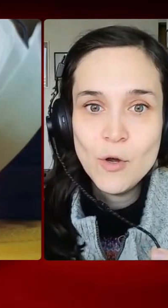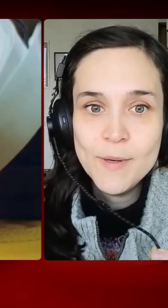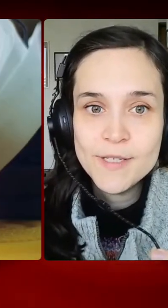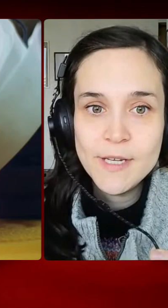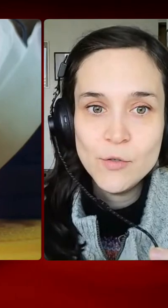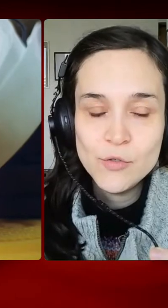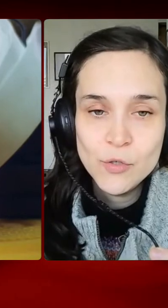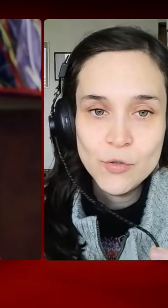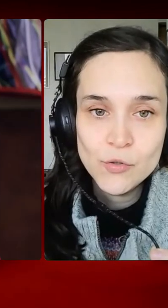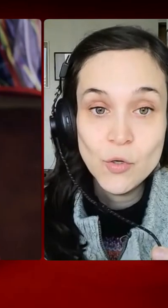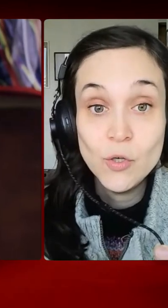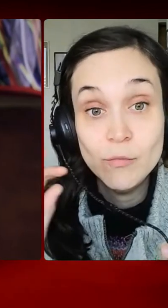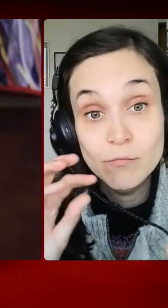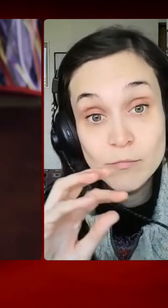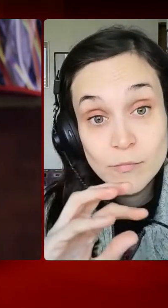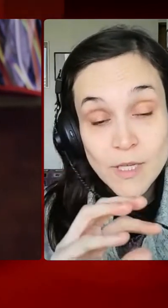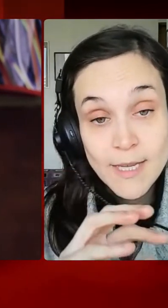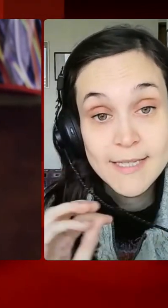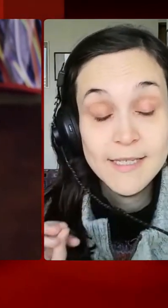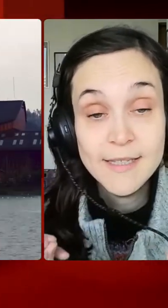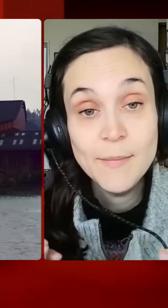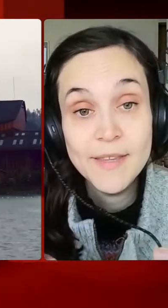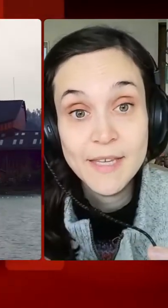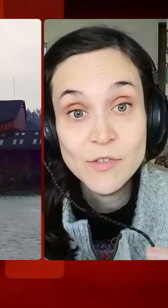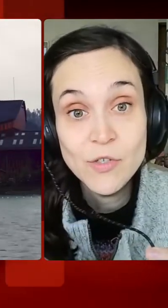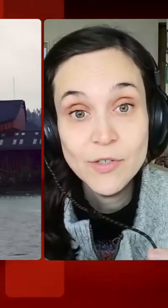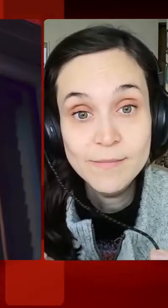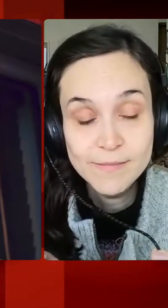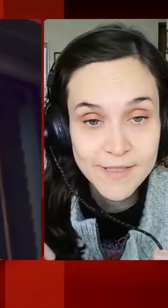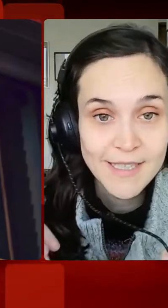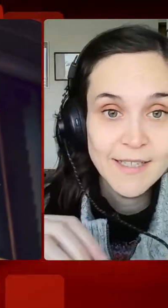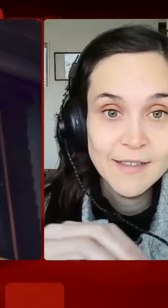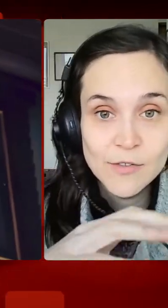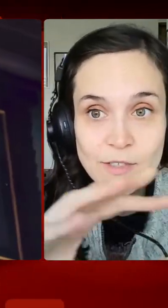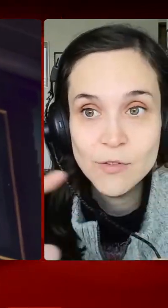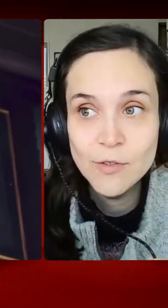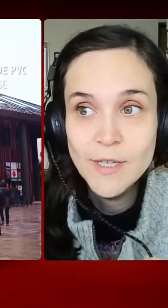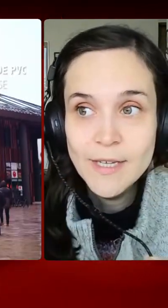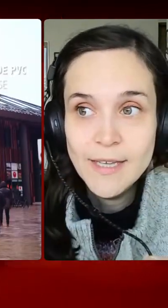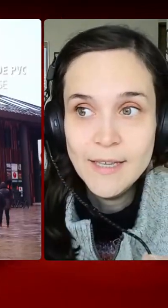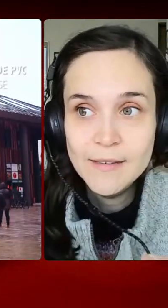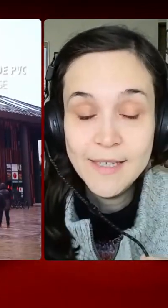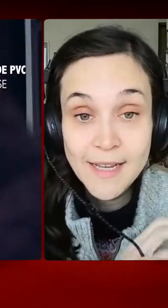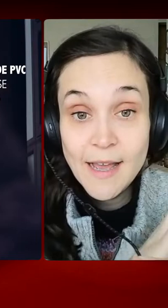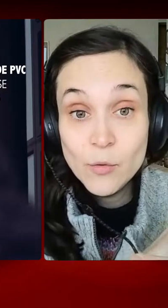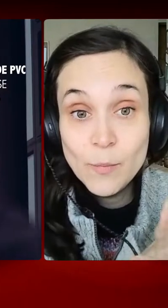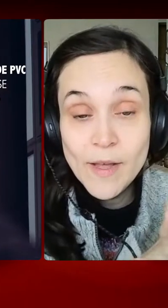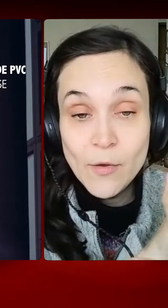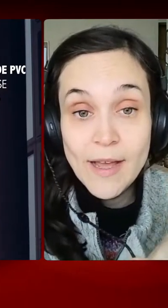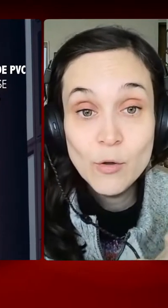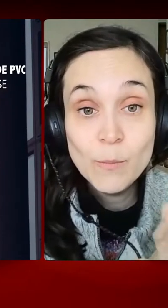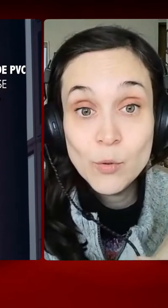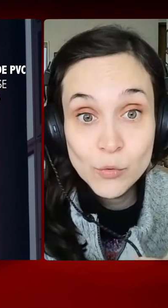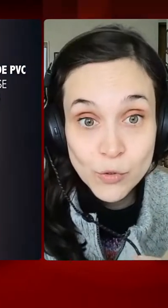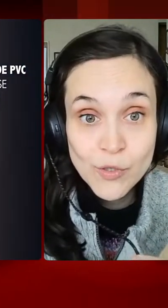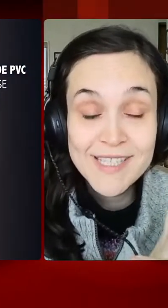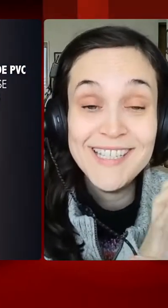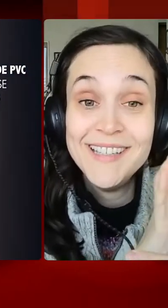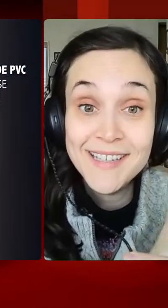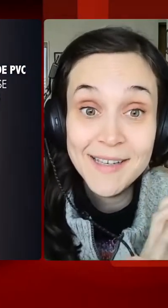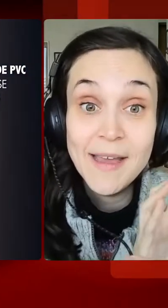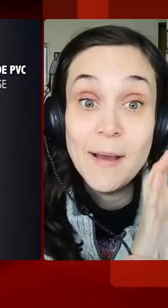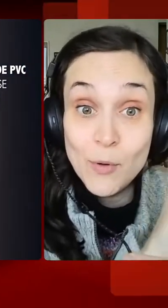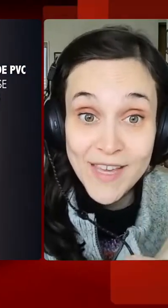bueno como vamos a conversar nosotros con el sistema de gestión que es el que no es cierto tiene agrupado a los